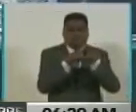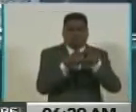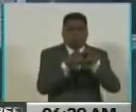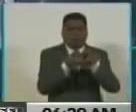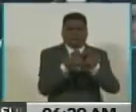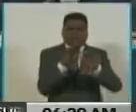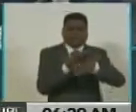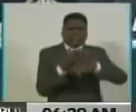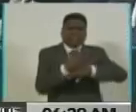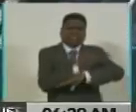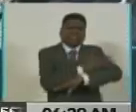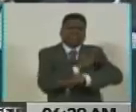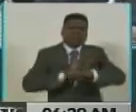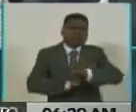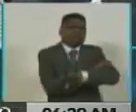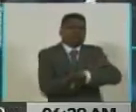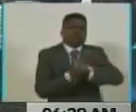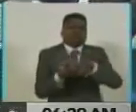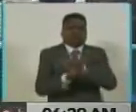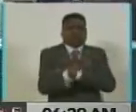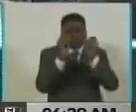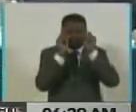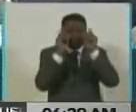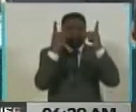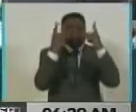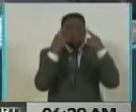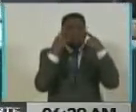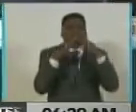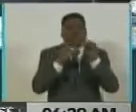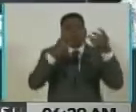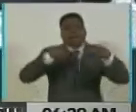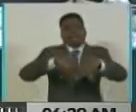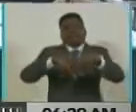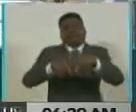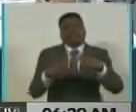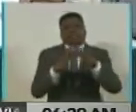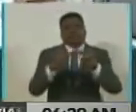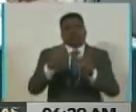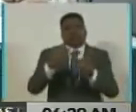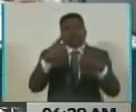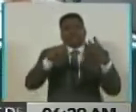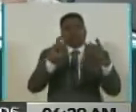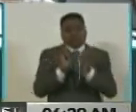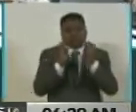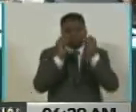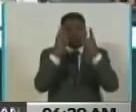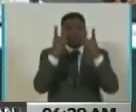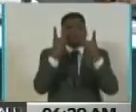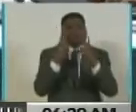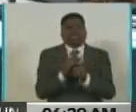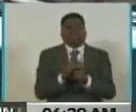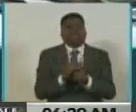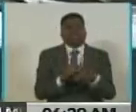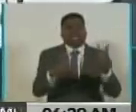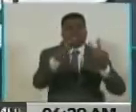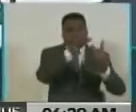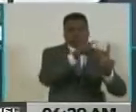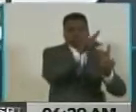sentir chavismo, las manifestaciones, en todo el legado de Chávez. Yo creo que ha habido un despertar. De manera que han habido como dos